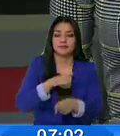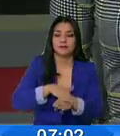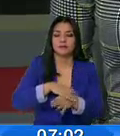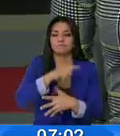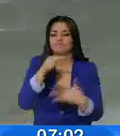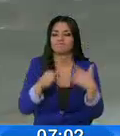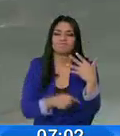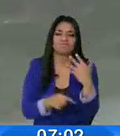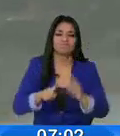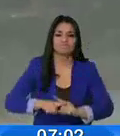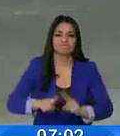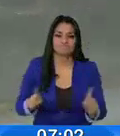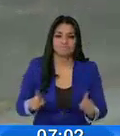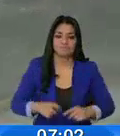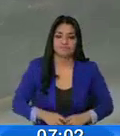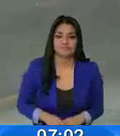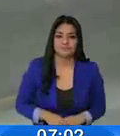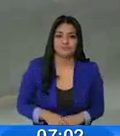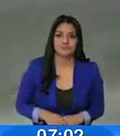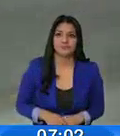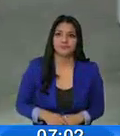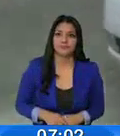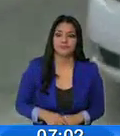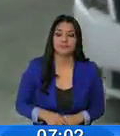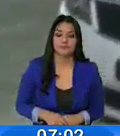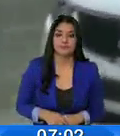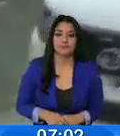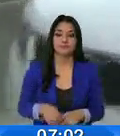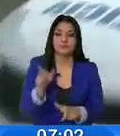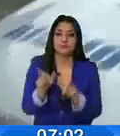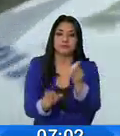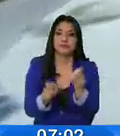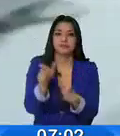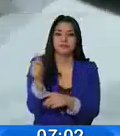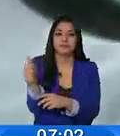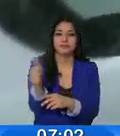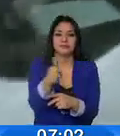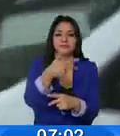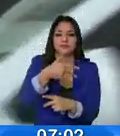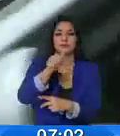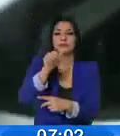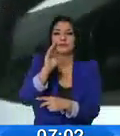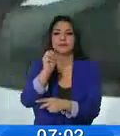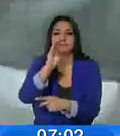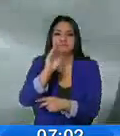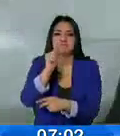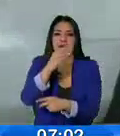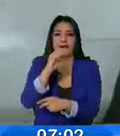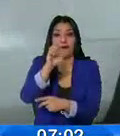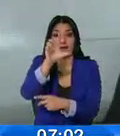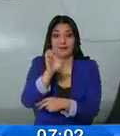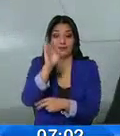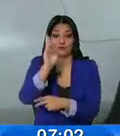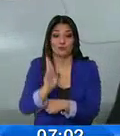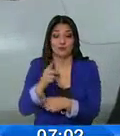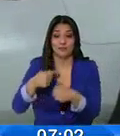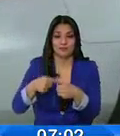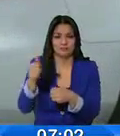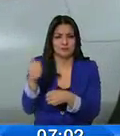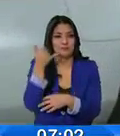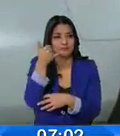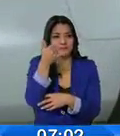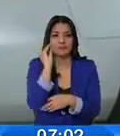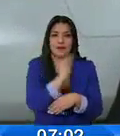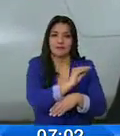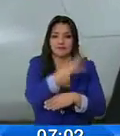delitos. Fue a través de la alerta de los moradores del sector de Chimbacaya, al sur de Quito, quienes se percataron que dos ciudadanos